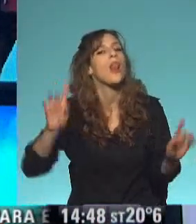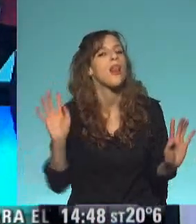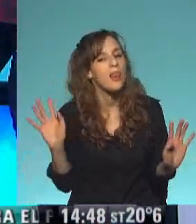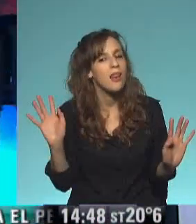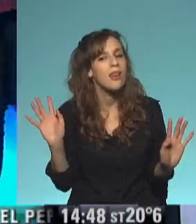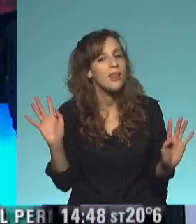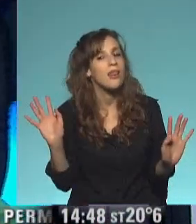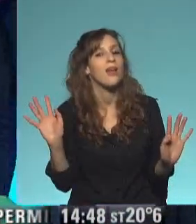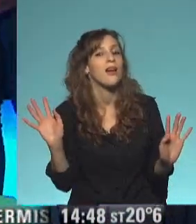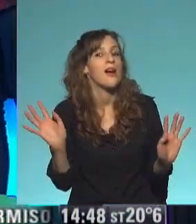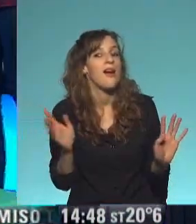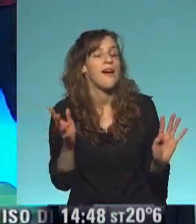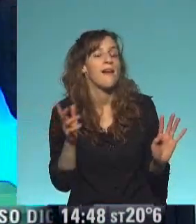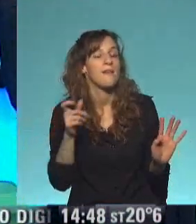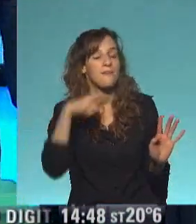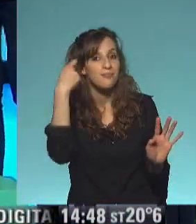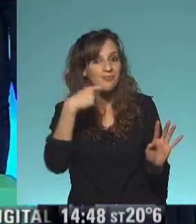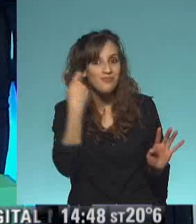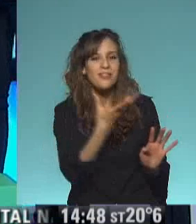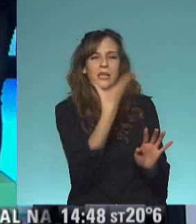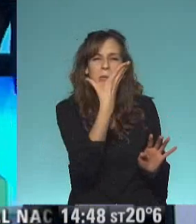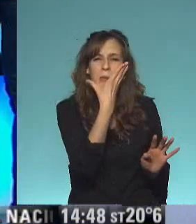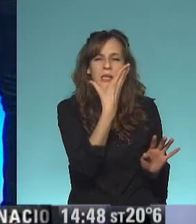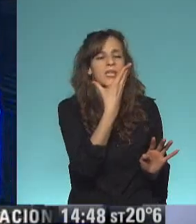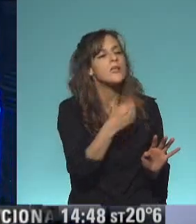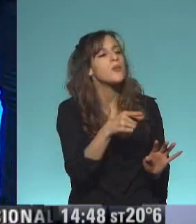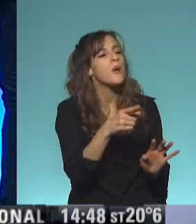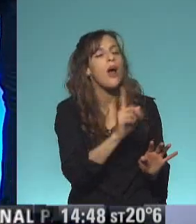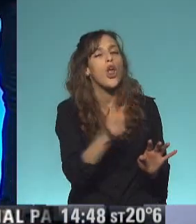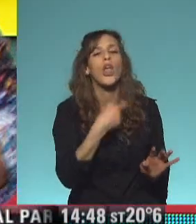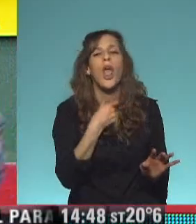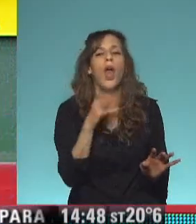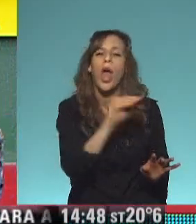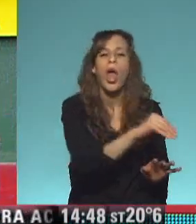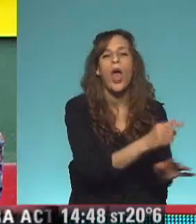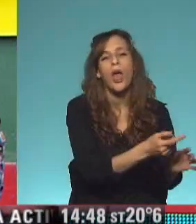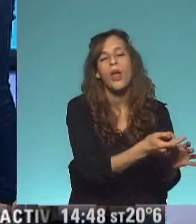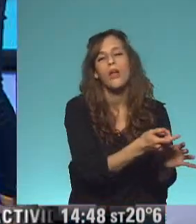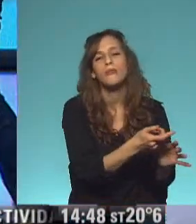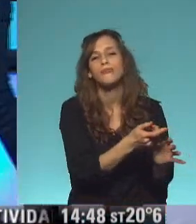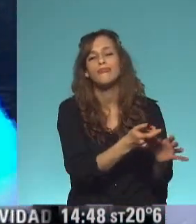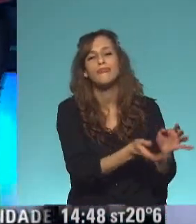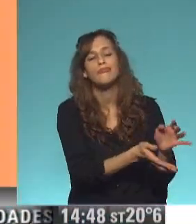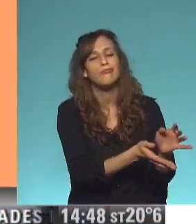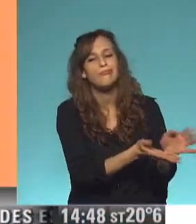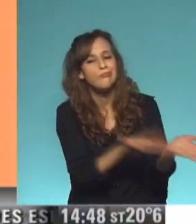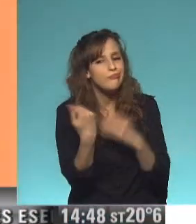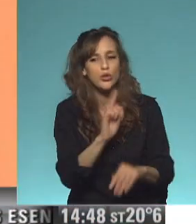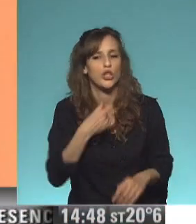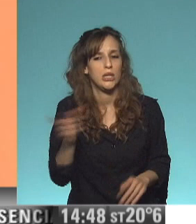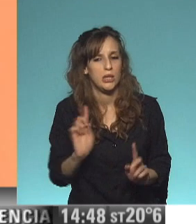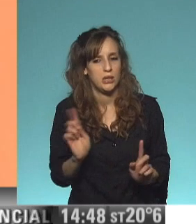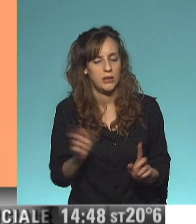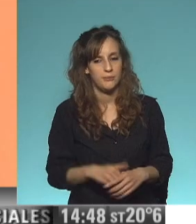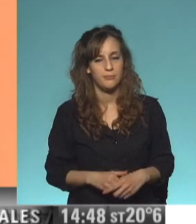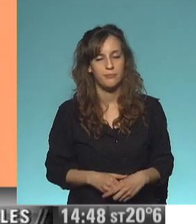No quiere sacar a la chiva. La chiva no quiere salir de ahí. ¿A quién había que buscar para sacar a la chiva? ¿A quién llamamos?